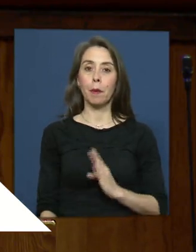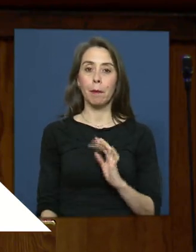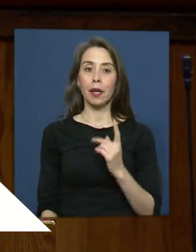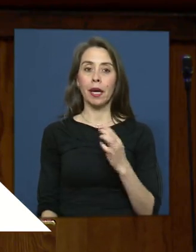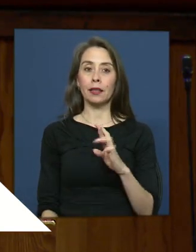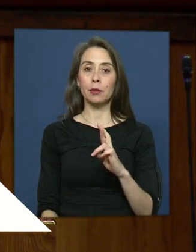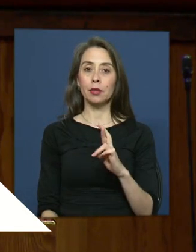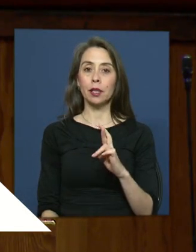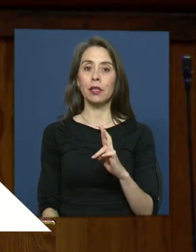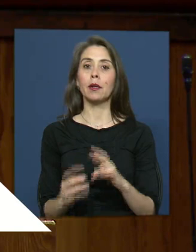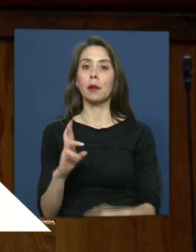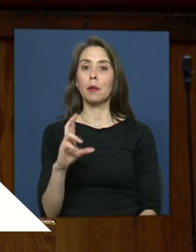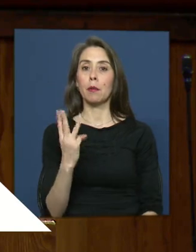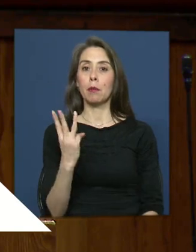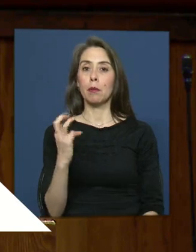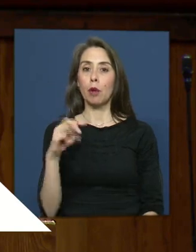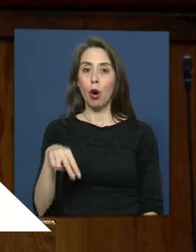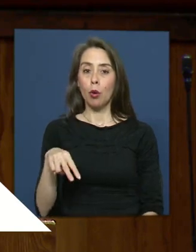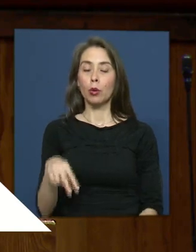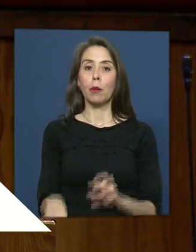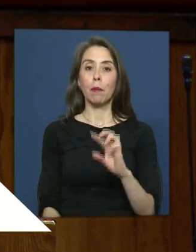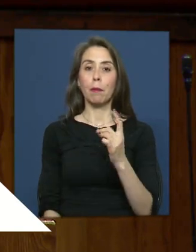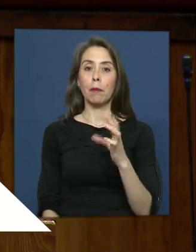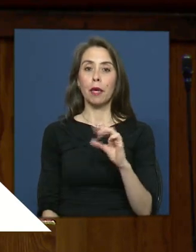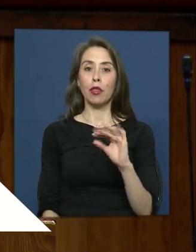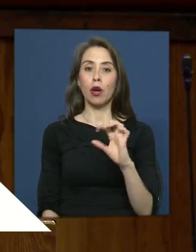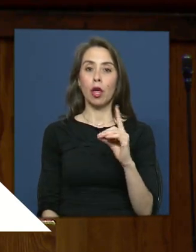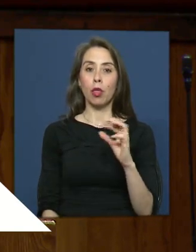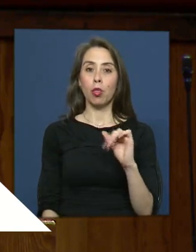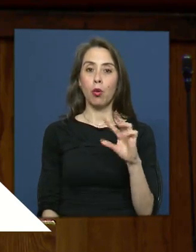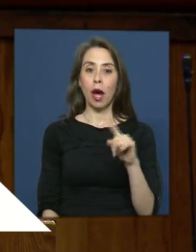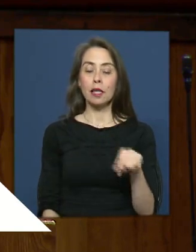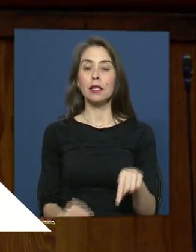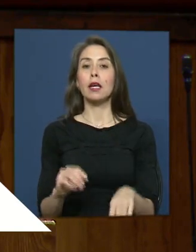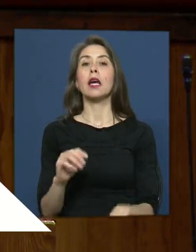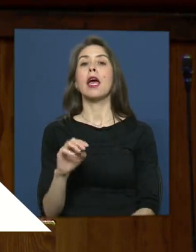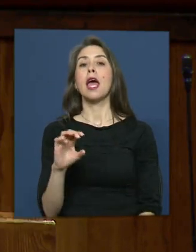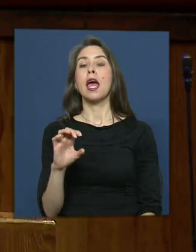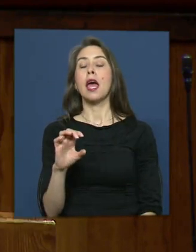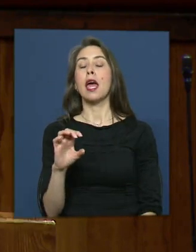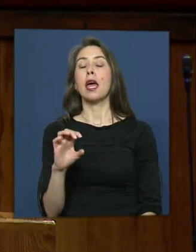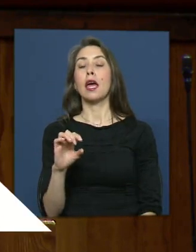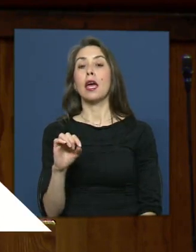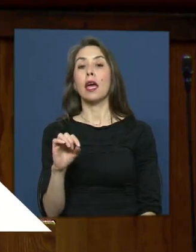Germán, Brown, don Pedro, Edwards, don José Manuel,